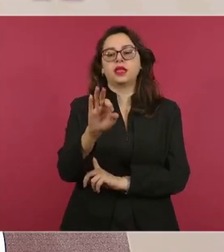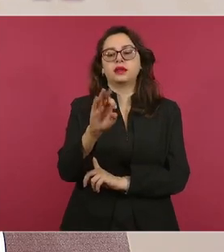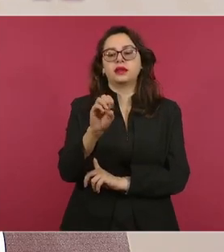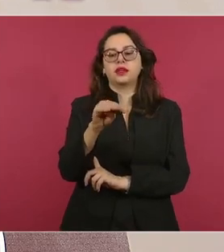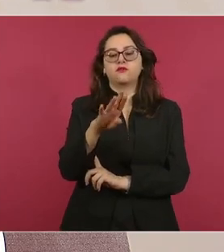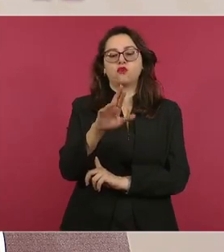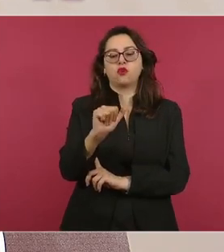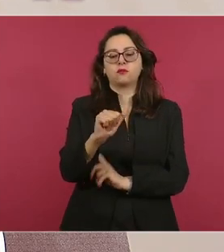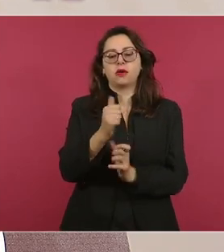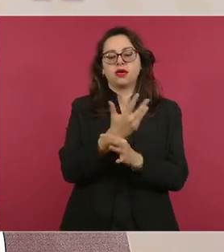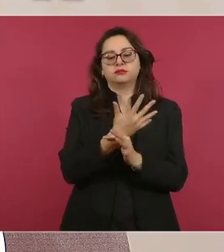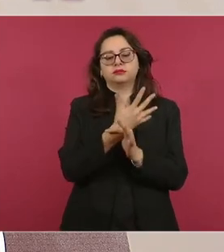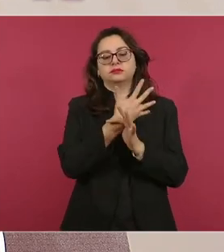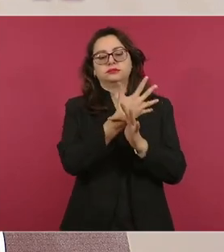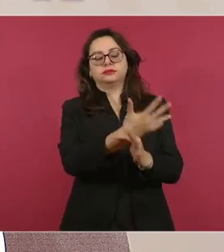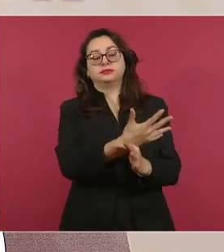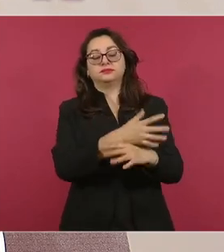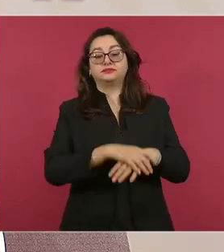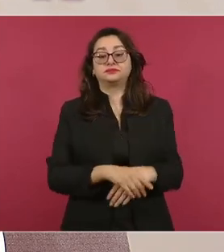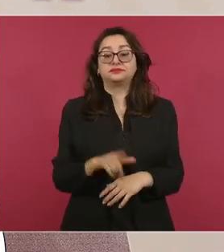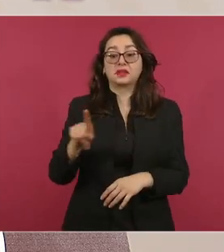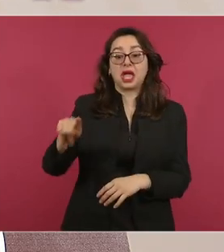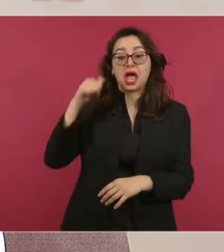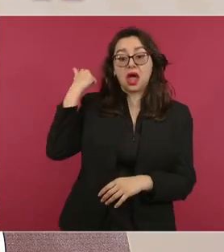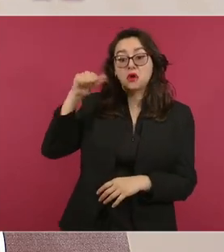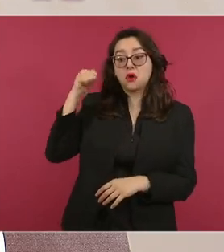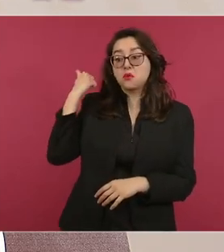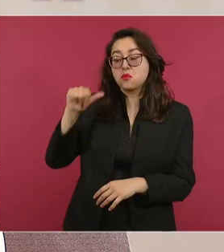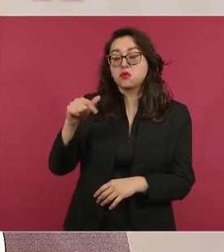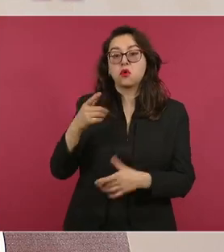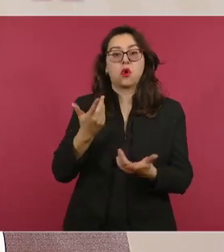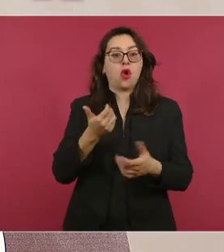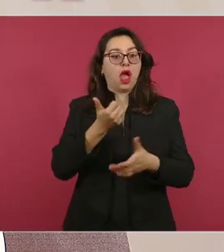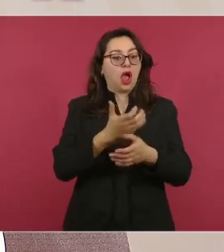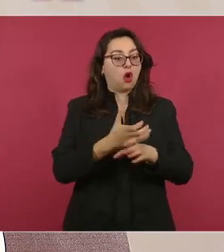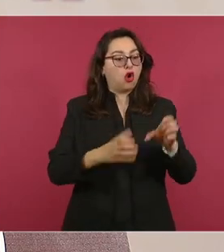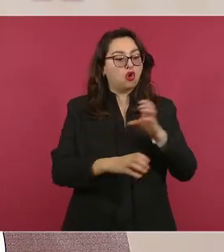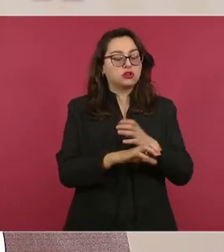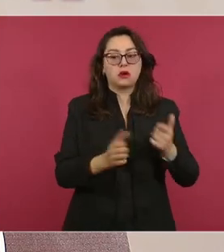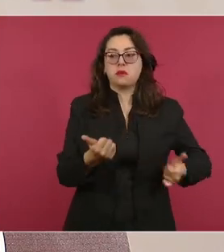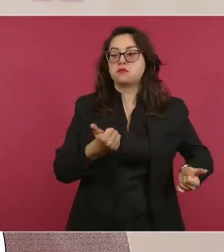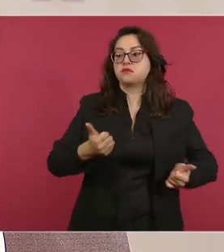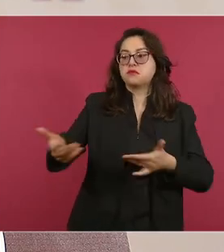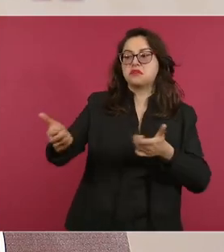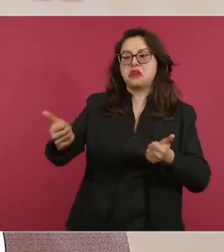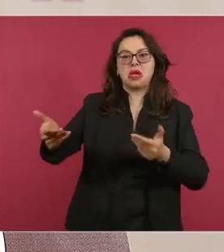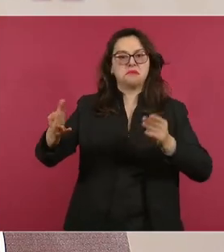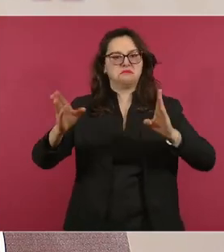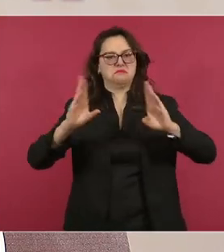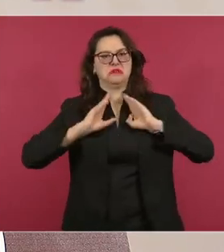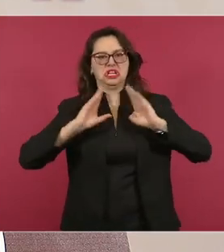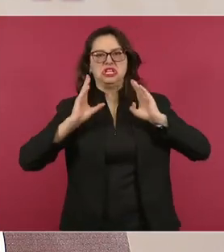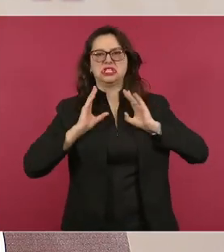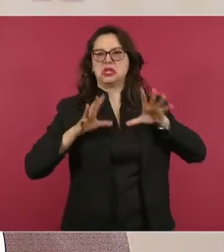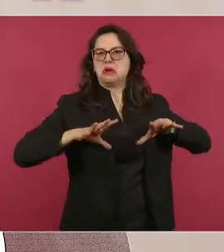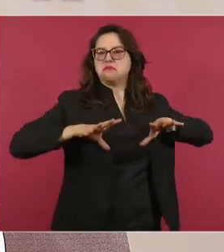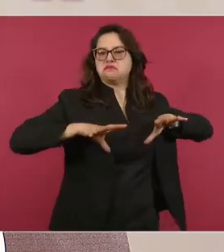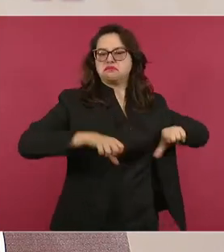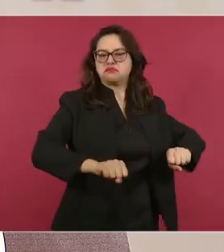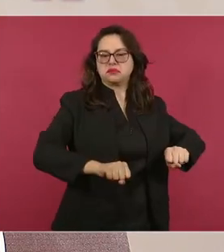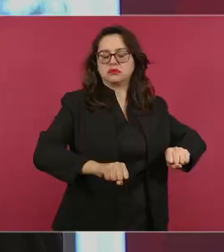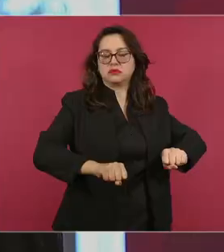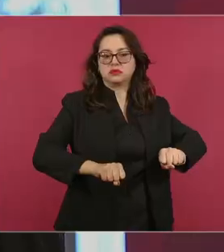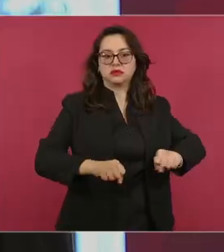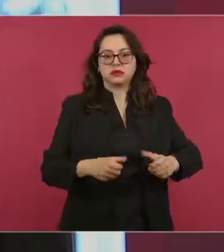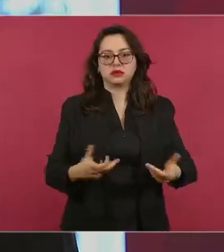ayuda en Acapulco. Esto es muy importante porque el diario Reforma publica esta nota y ahorita vamos a ver cómo la oposición